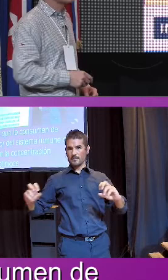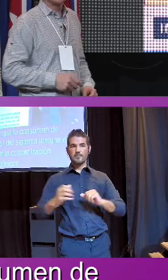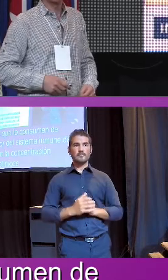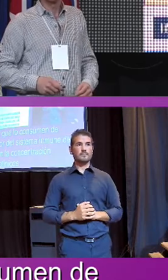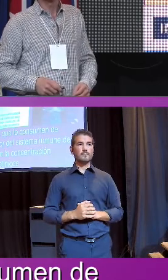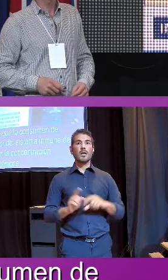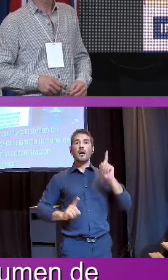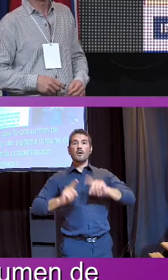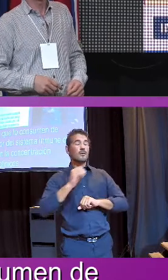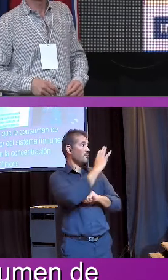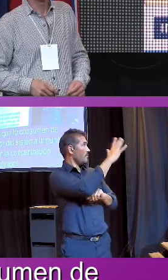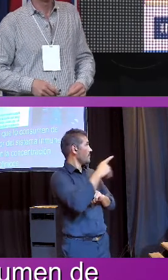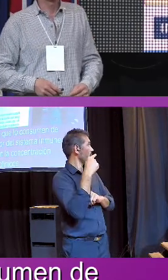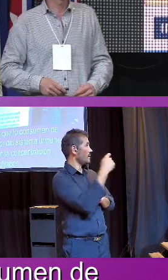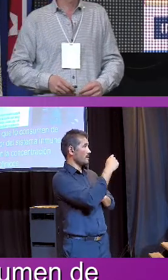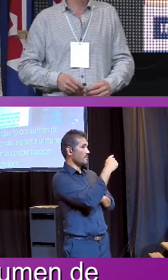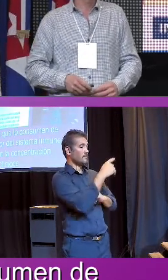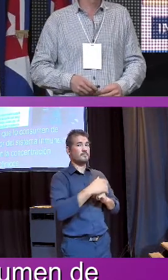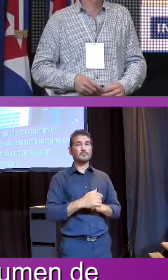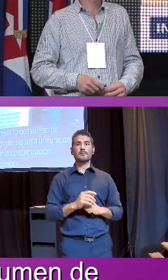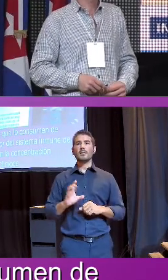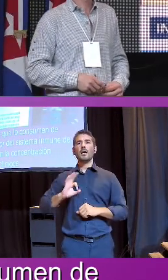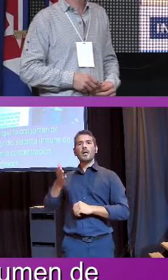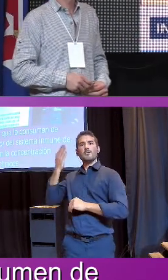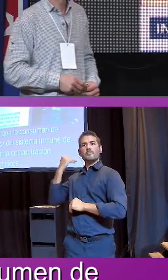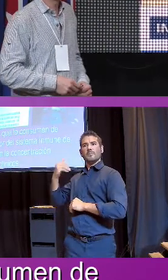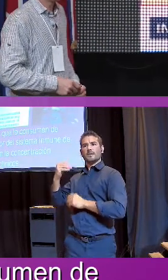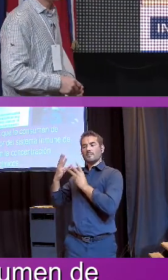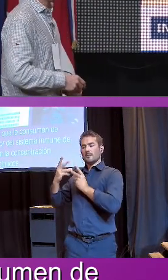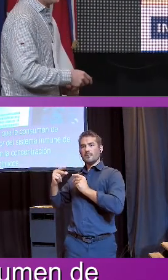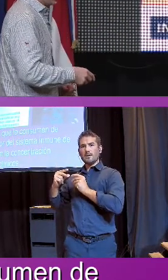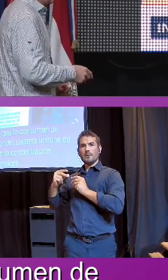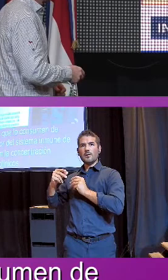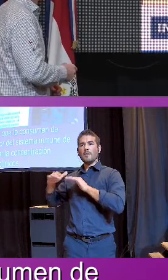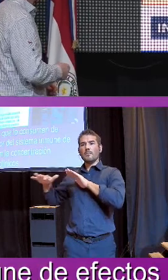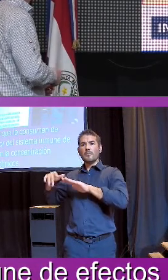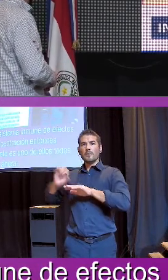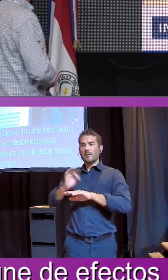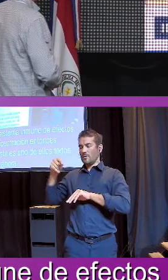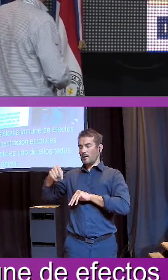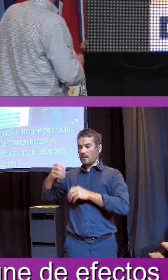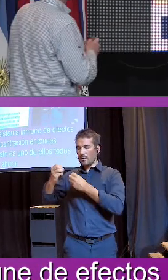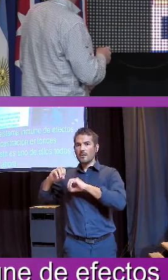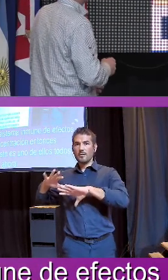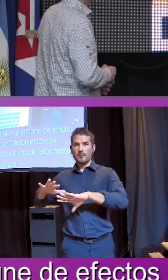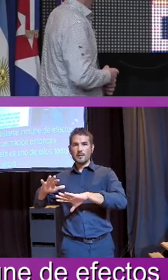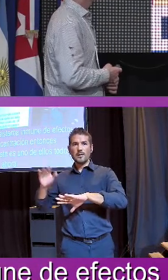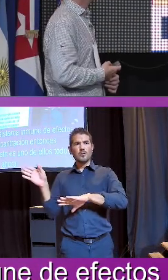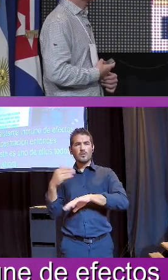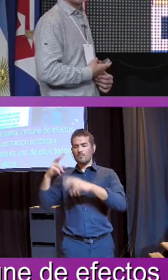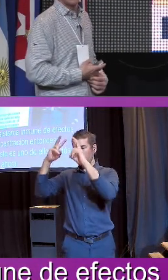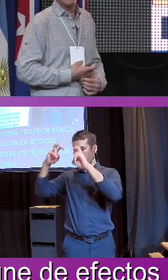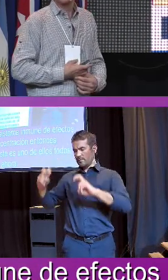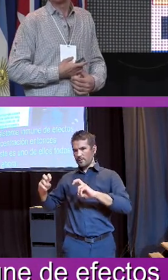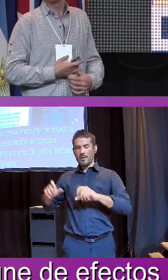Este es uno de ellos. Todos salieron entre fin del año pasado y ahora. Este es un estudio con 53